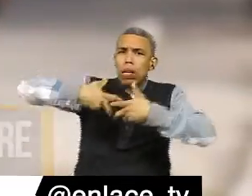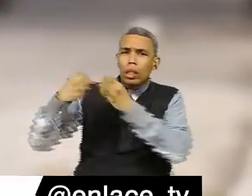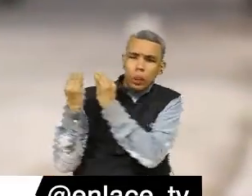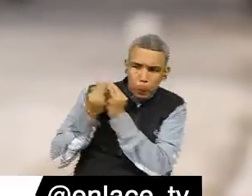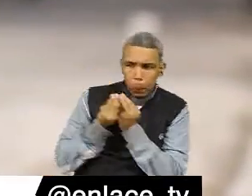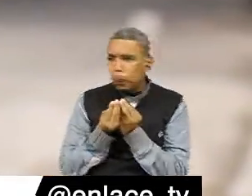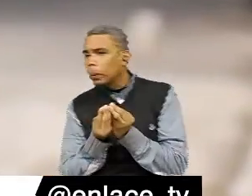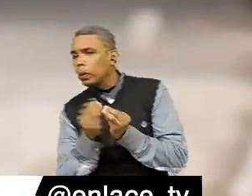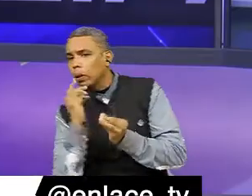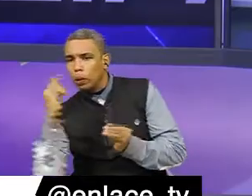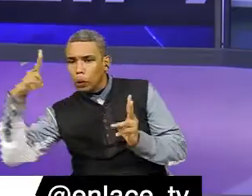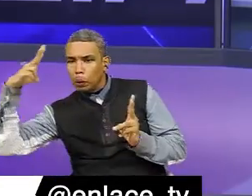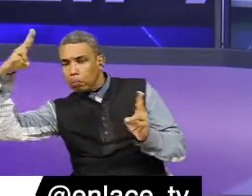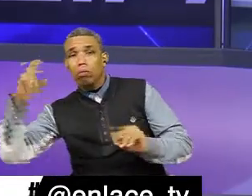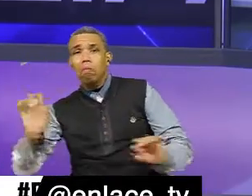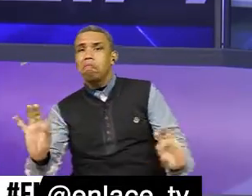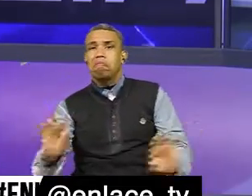por enterada.